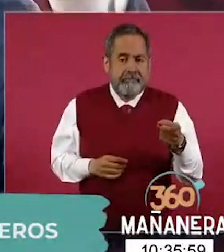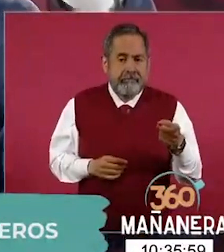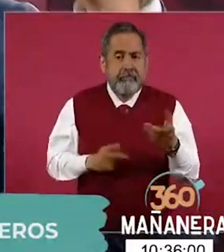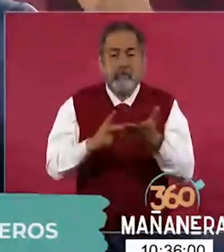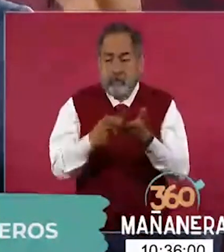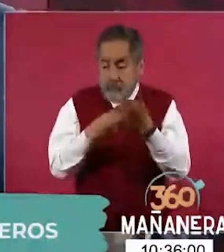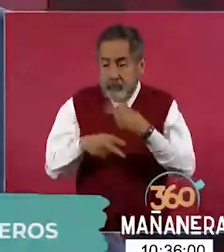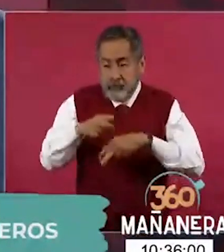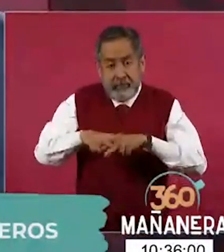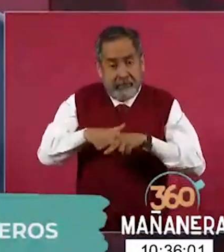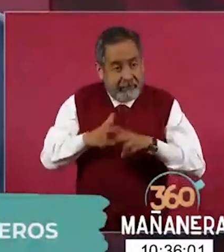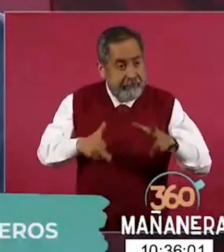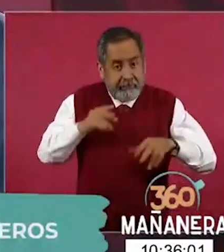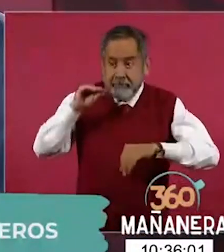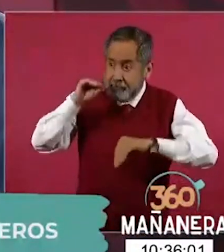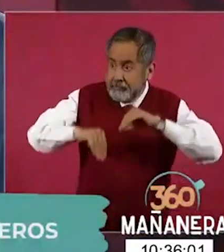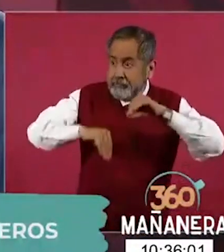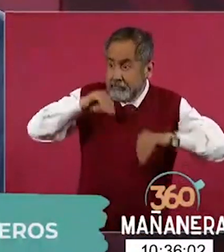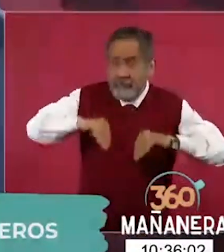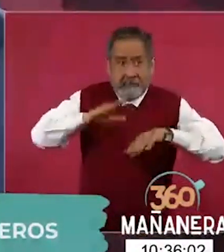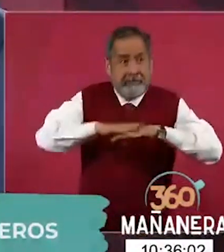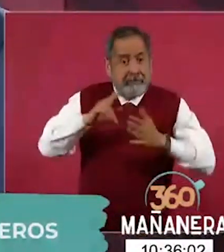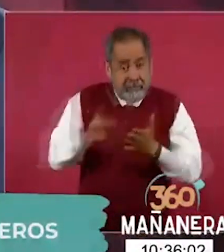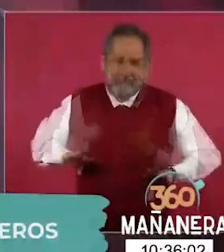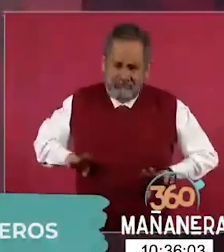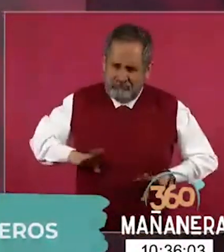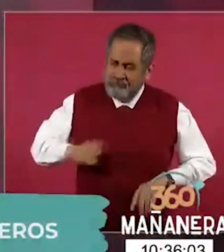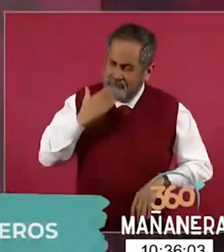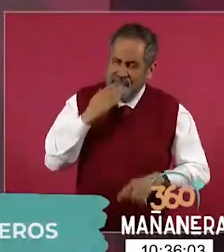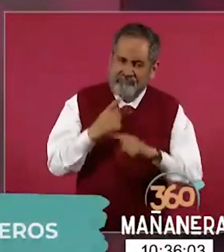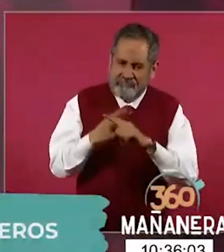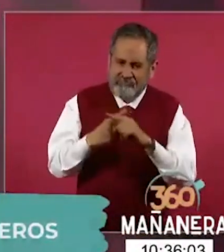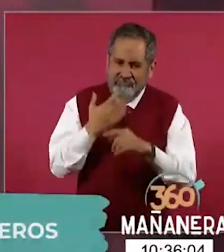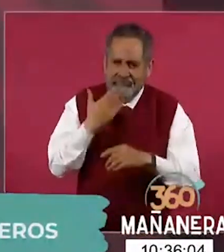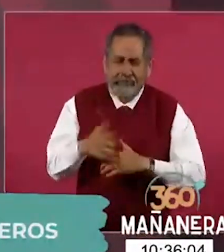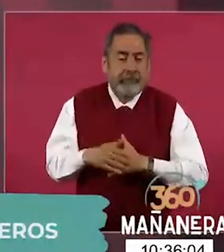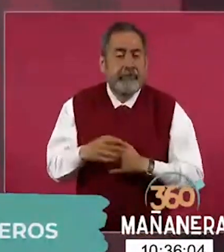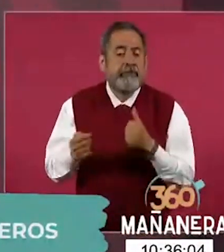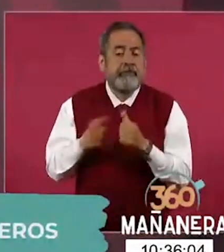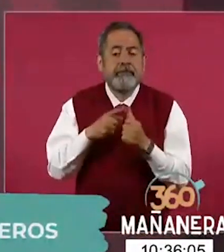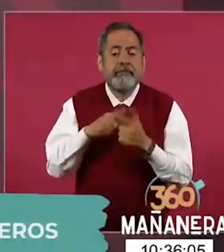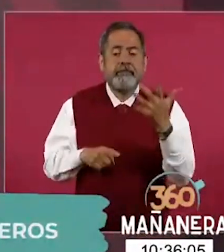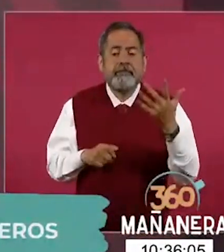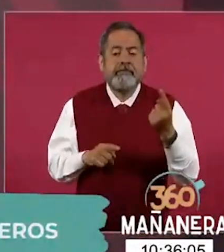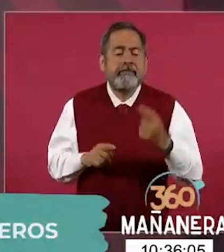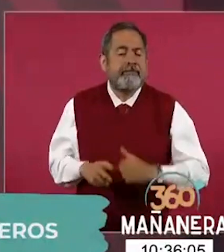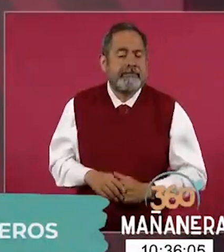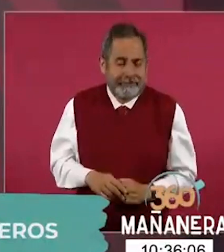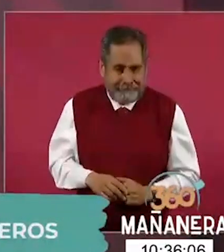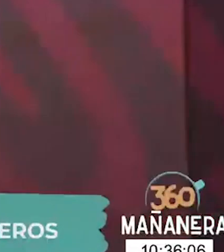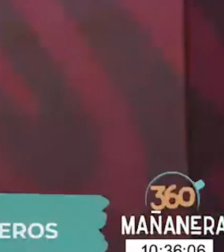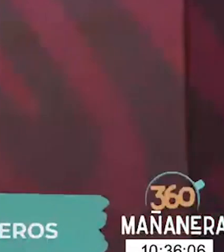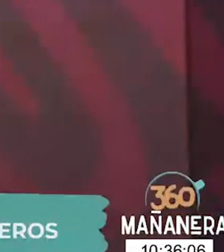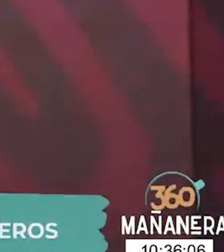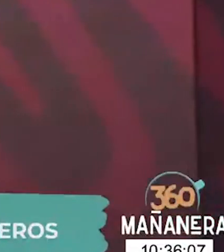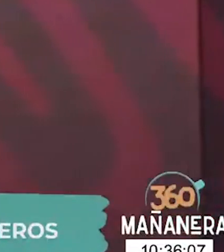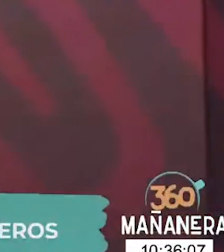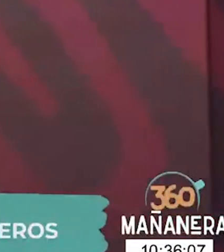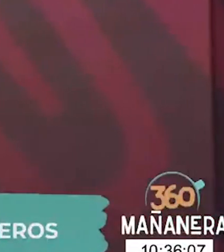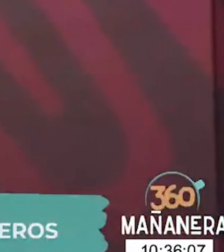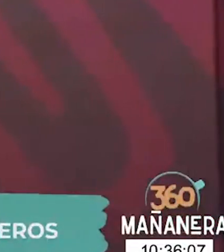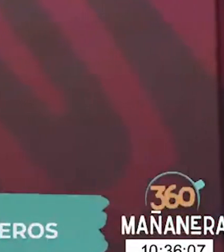regresan los trenes de paser primero se